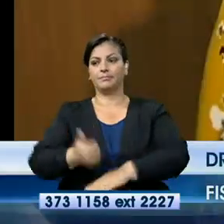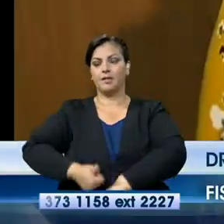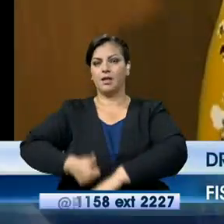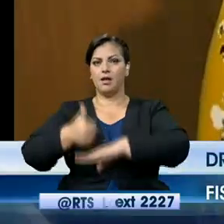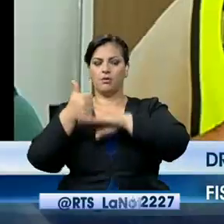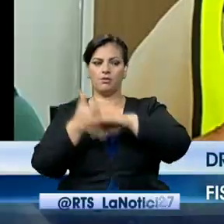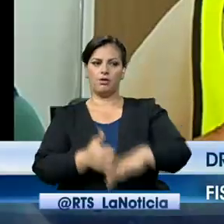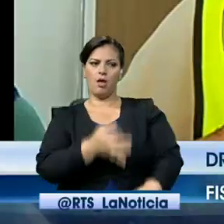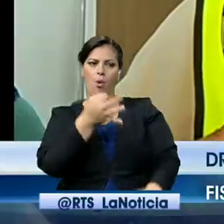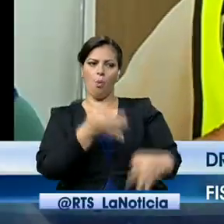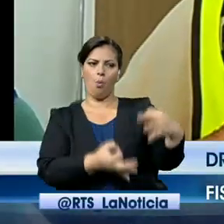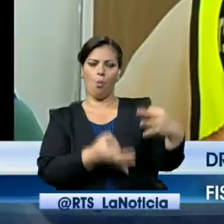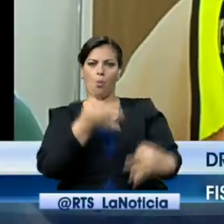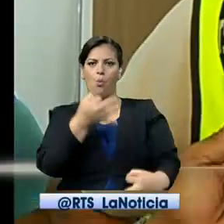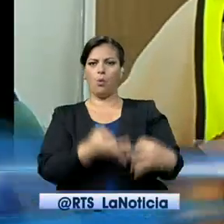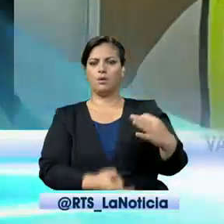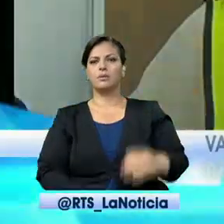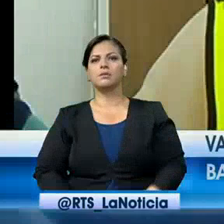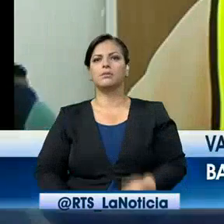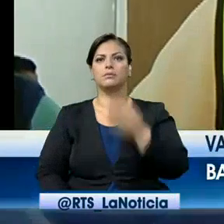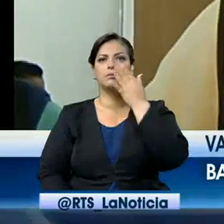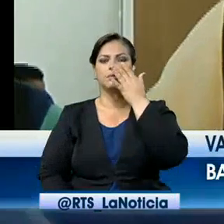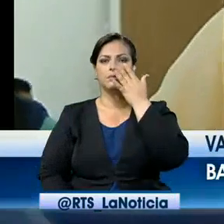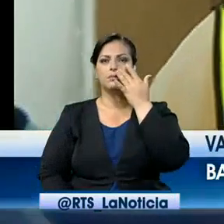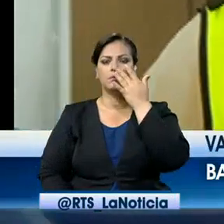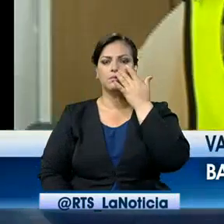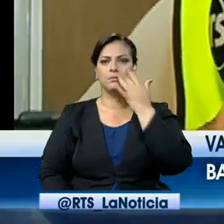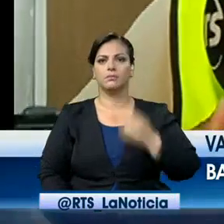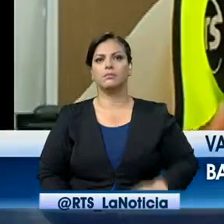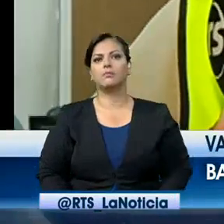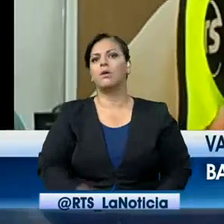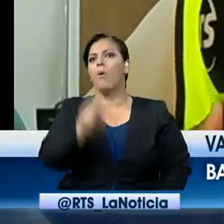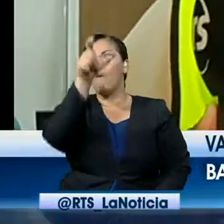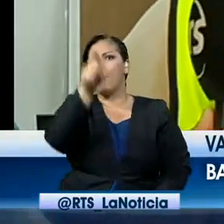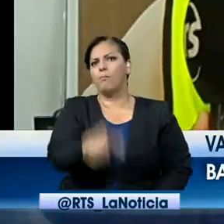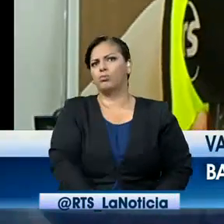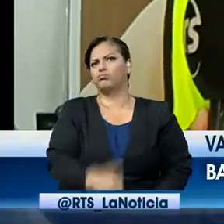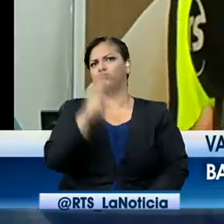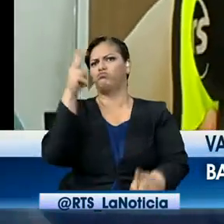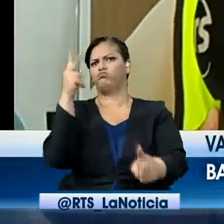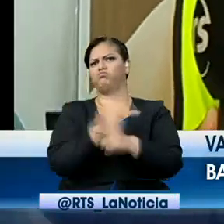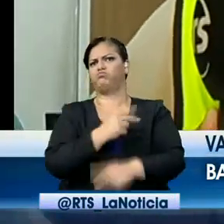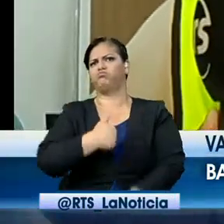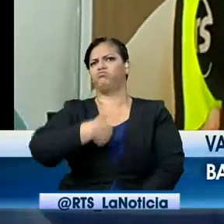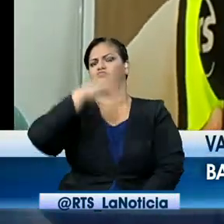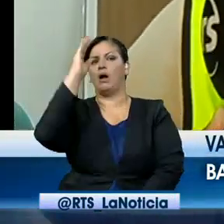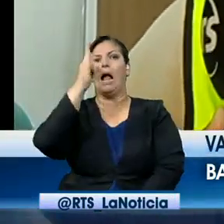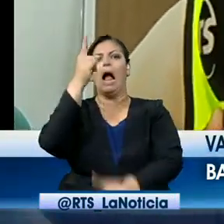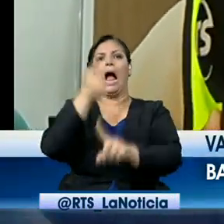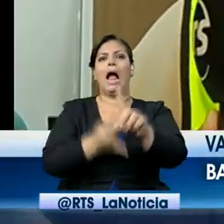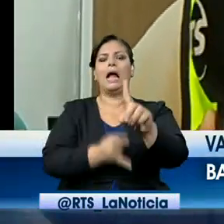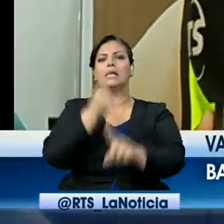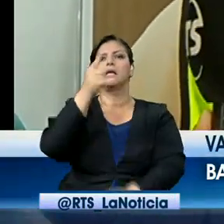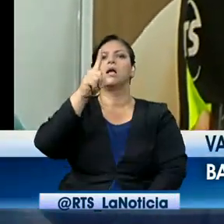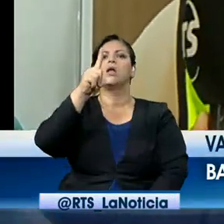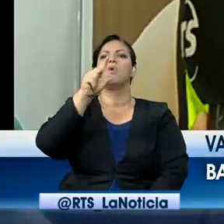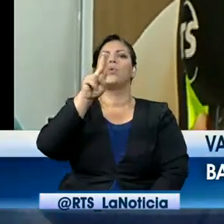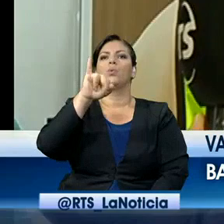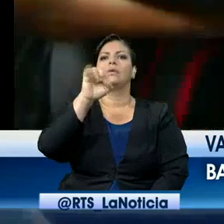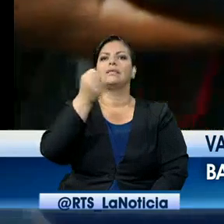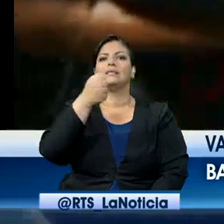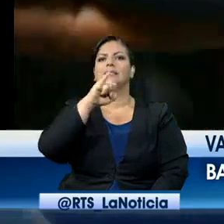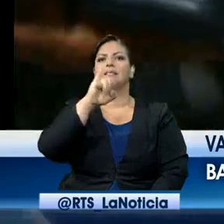de cargos. Al más peligroso del sector, así le conocen en el sector, alias Luisito, se le pudo detener y son tres